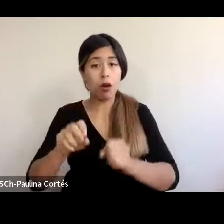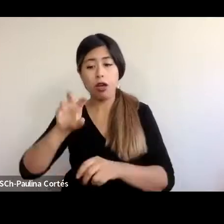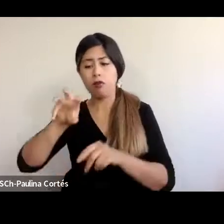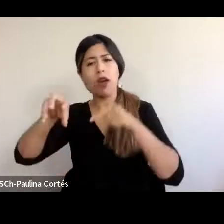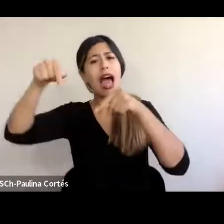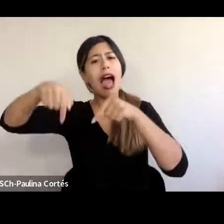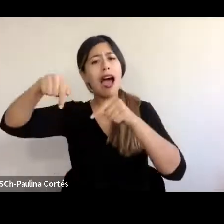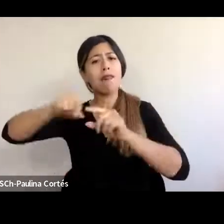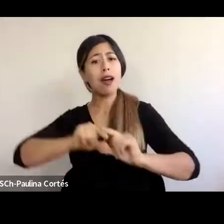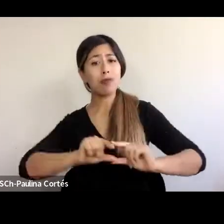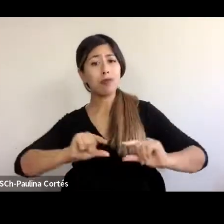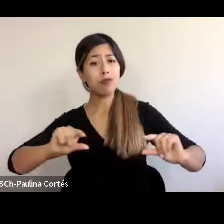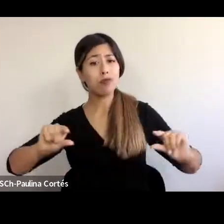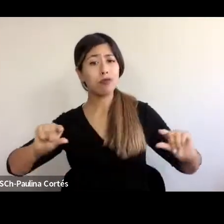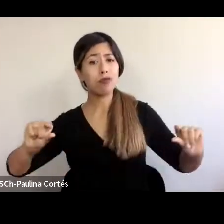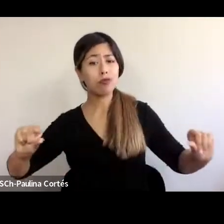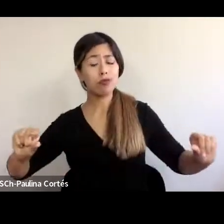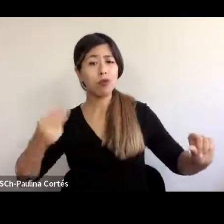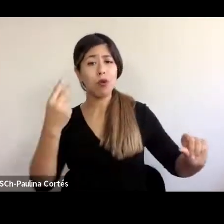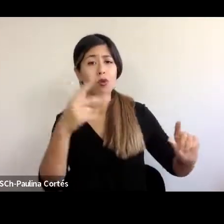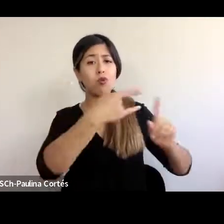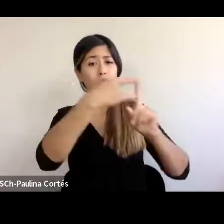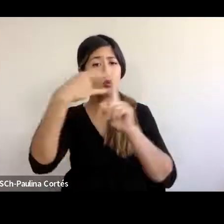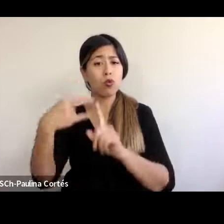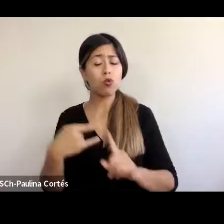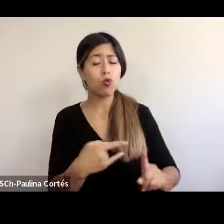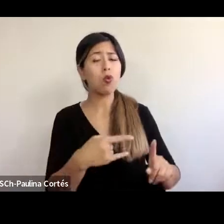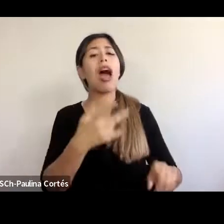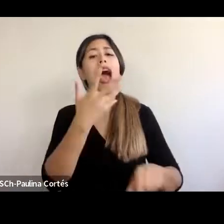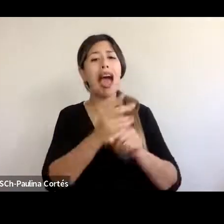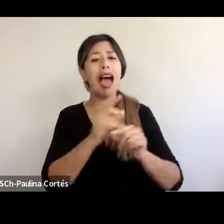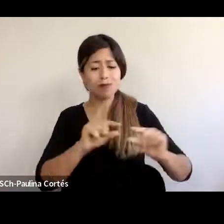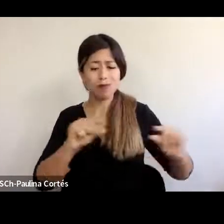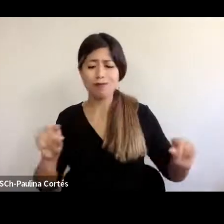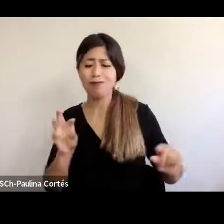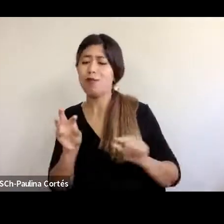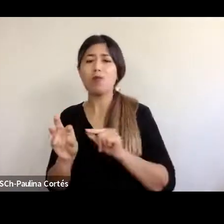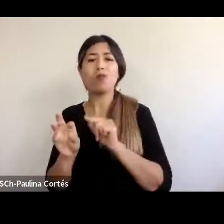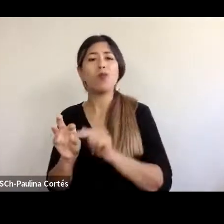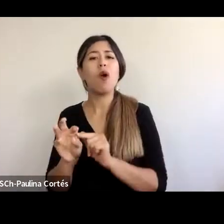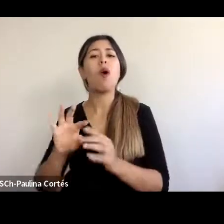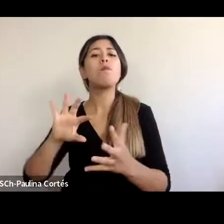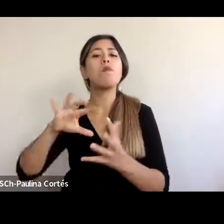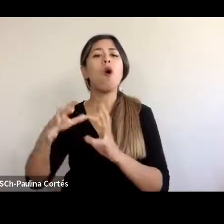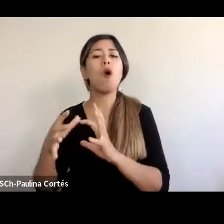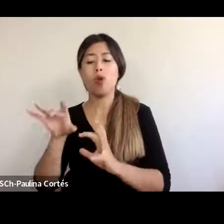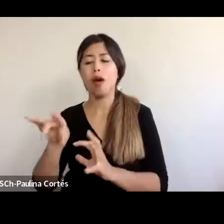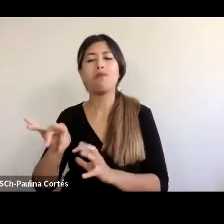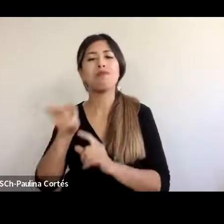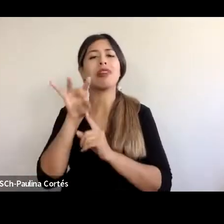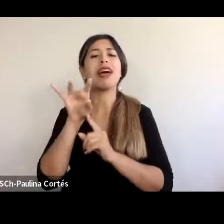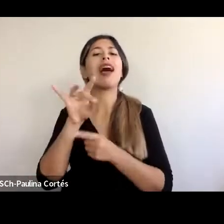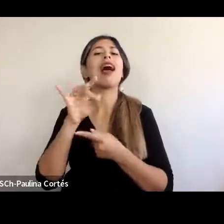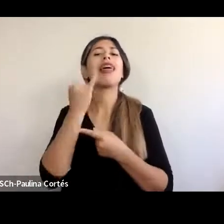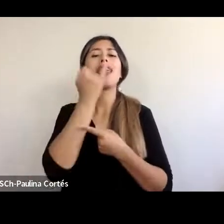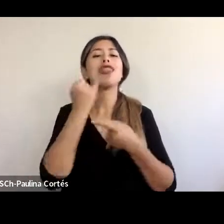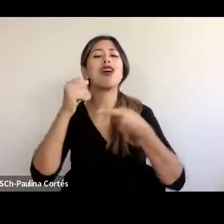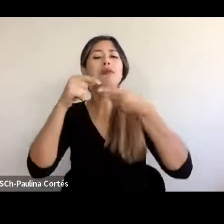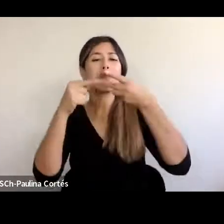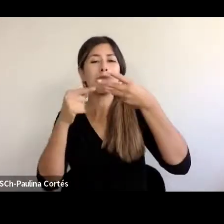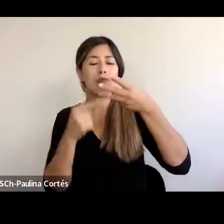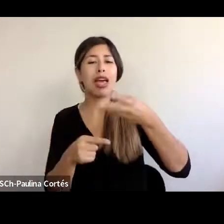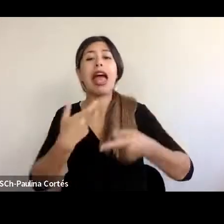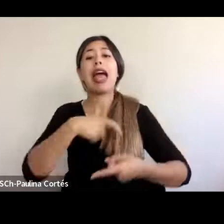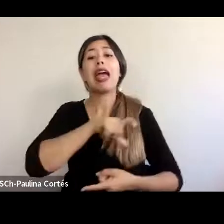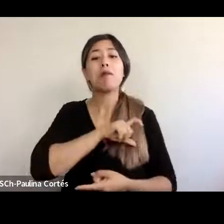de su Zoom webinar, hay un mundito. En ese mundito pueden seleccionar el idioma que quieren escuchar, español